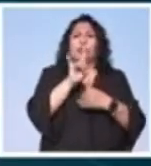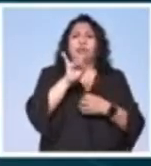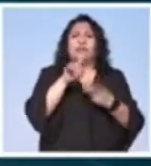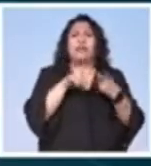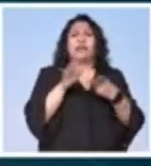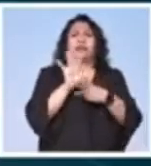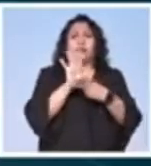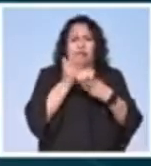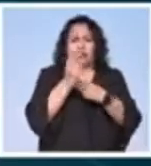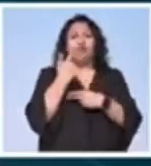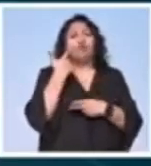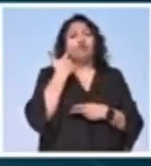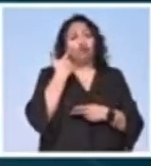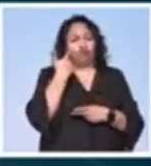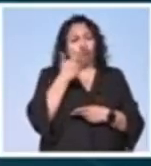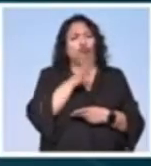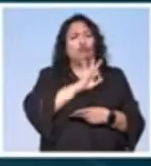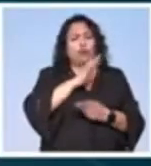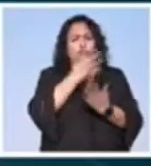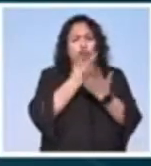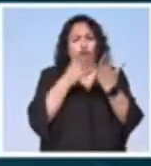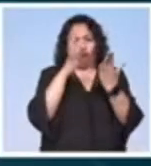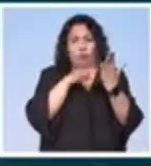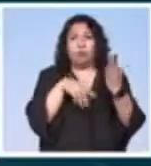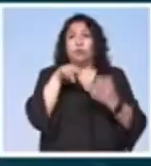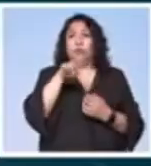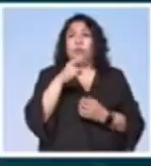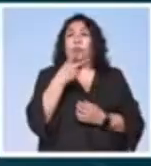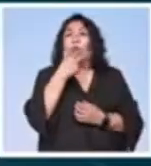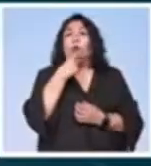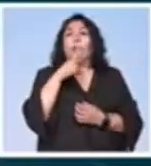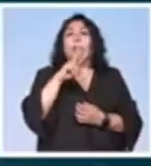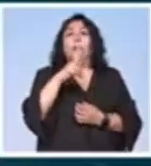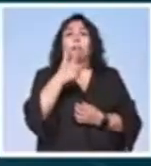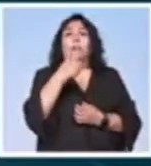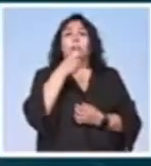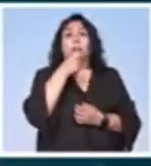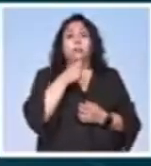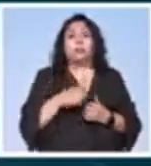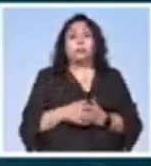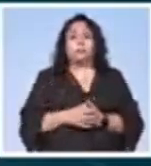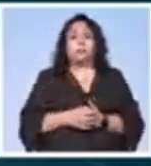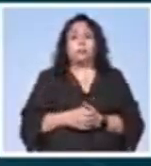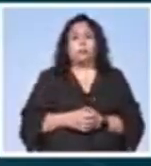de la Cineteca Nacional. Noticias 22, Víctor Gaspar.